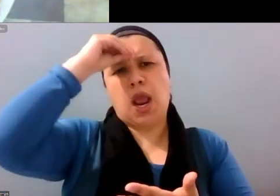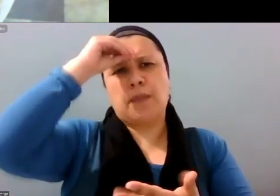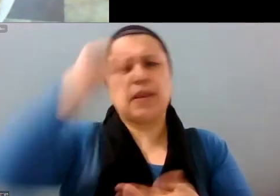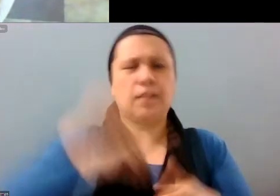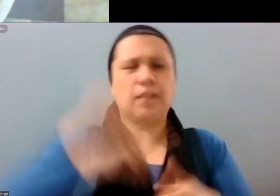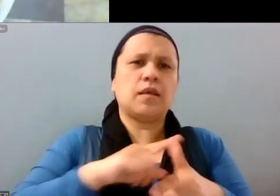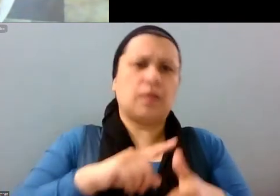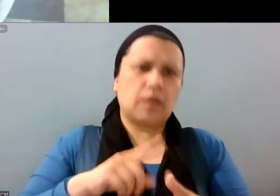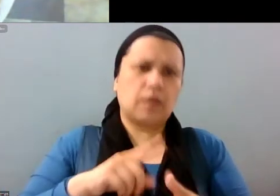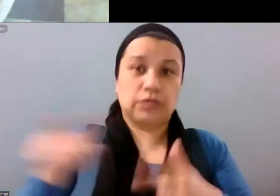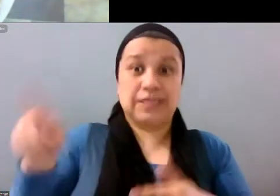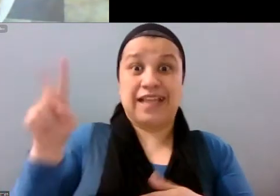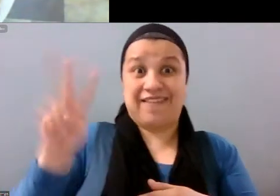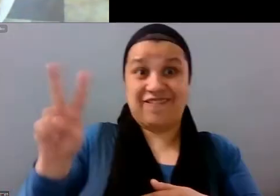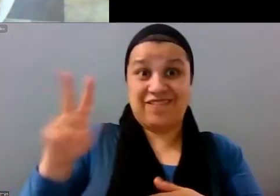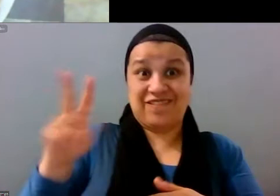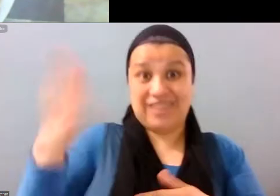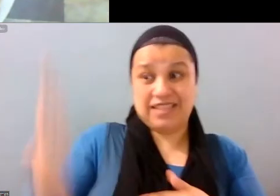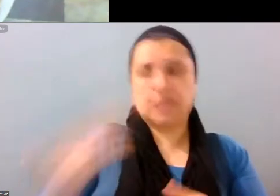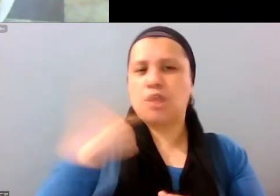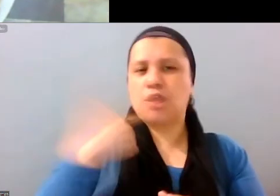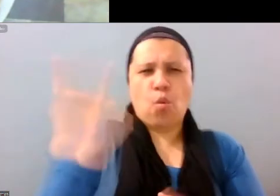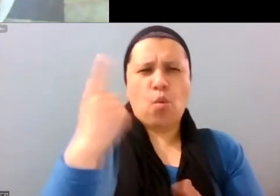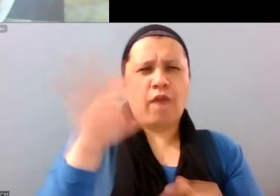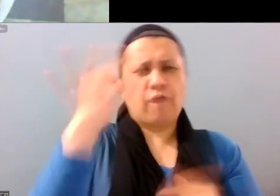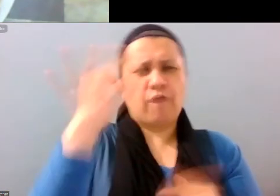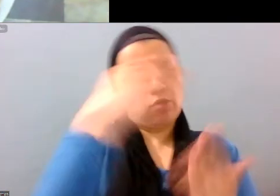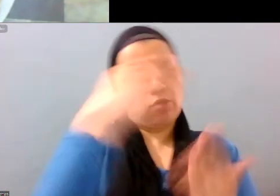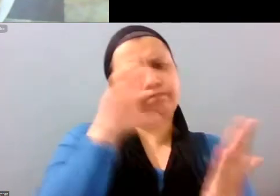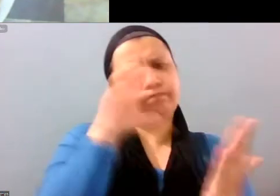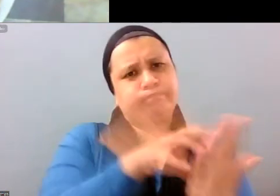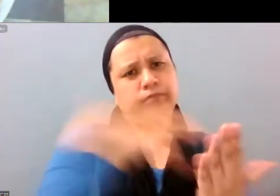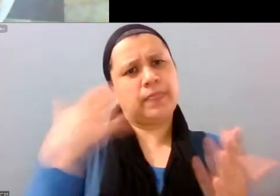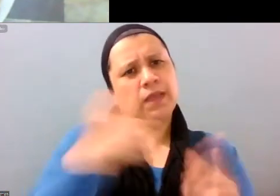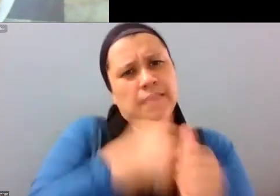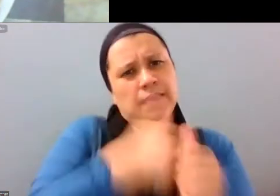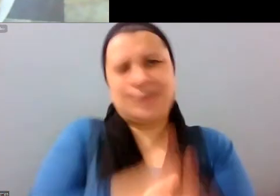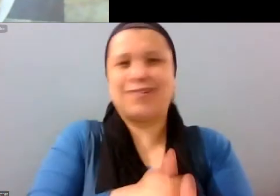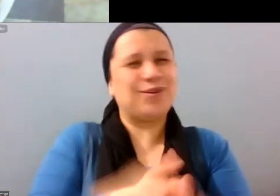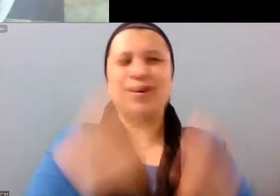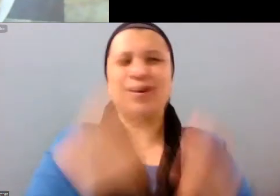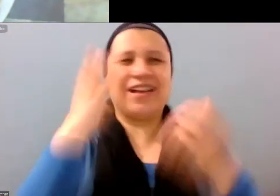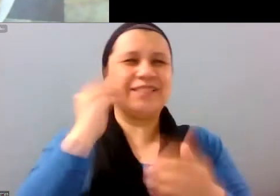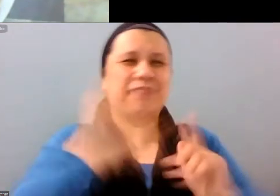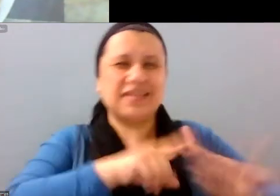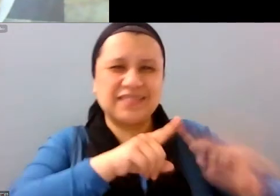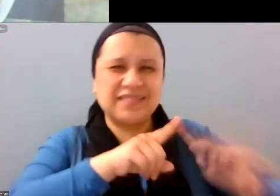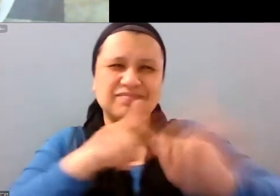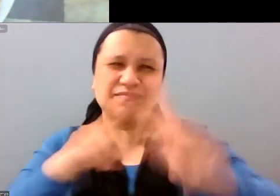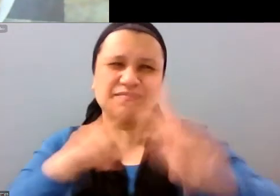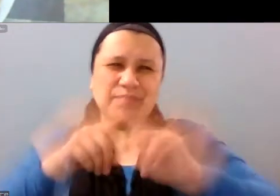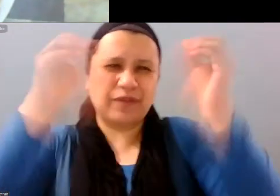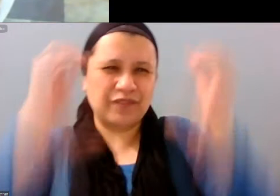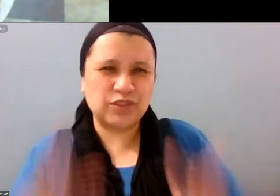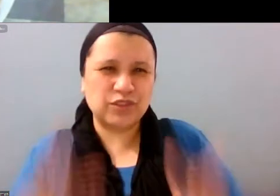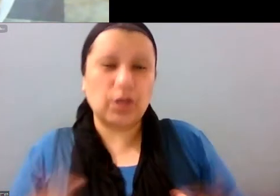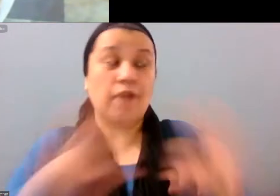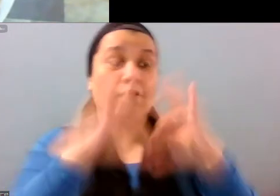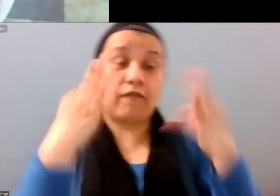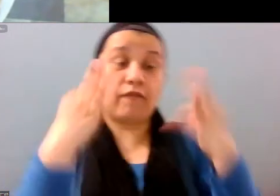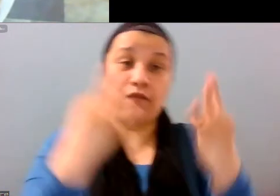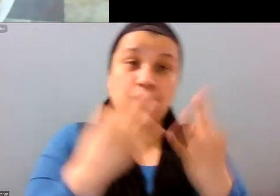Vinicio no hay una sola receta los docentes han sido las experiencias son vastas altísimas las familias también tienen una